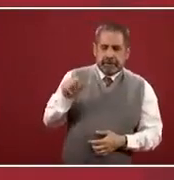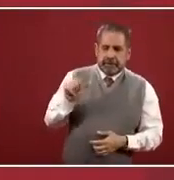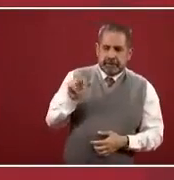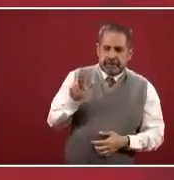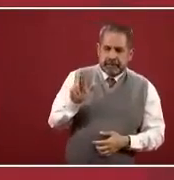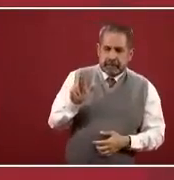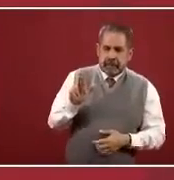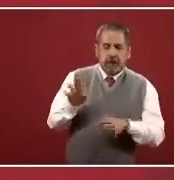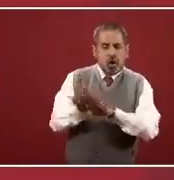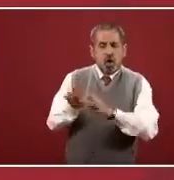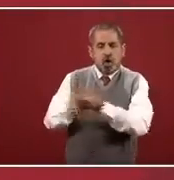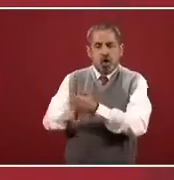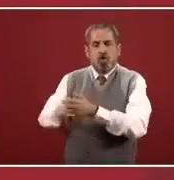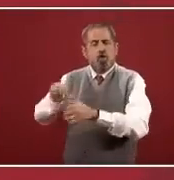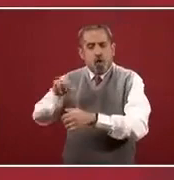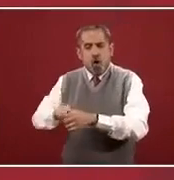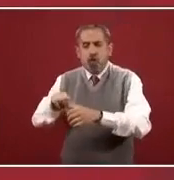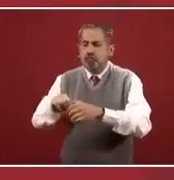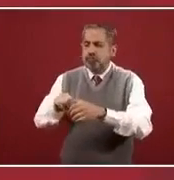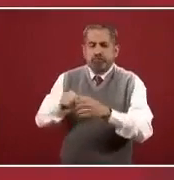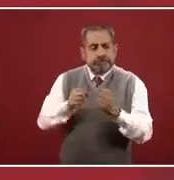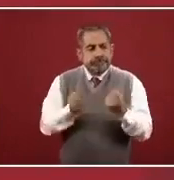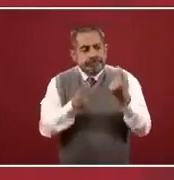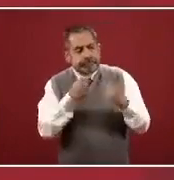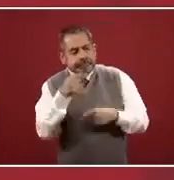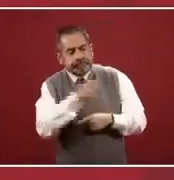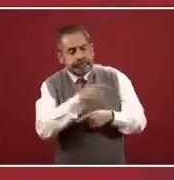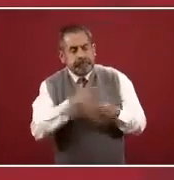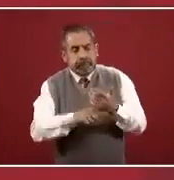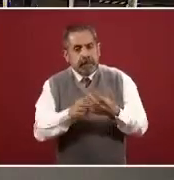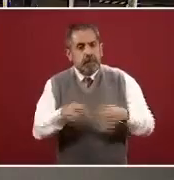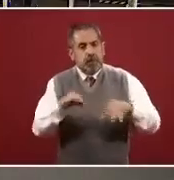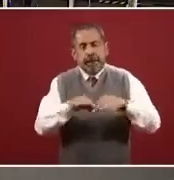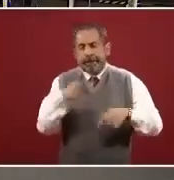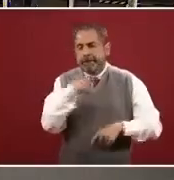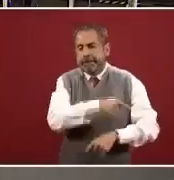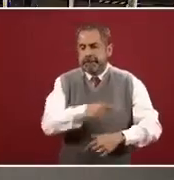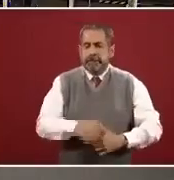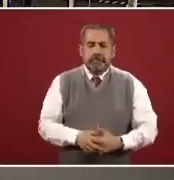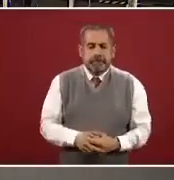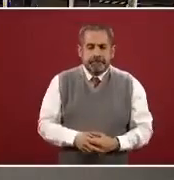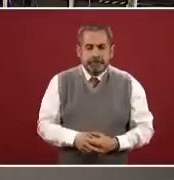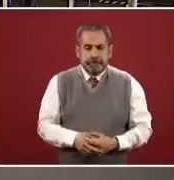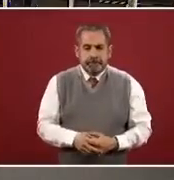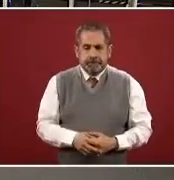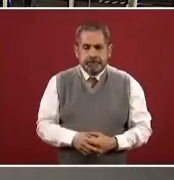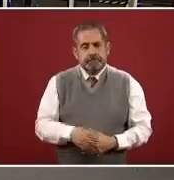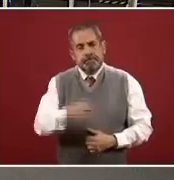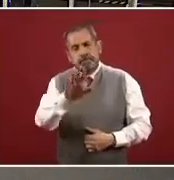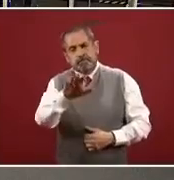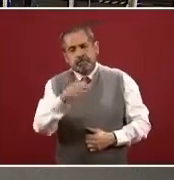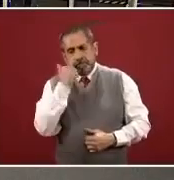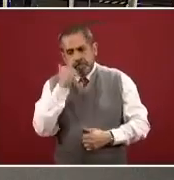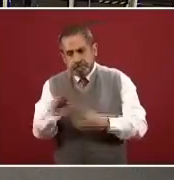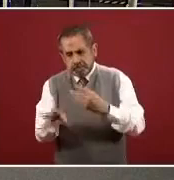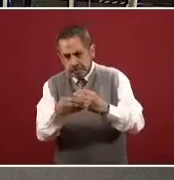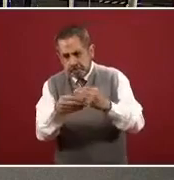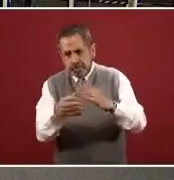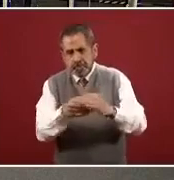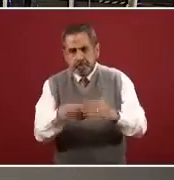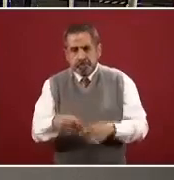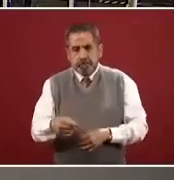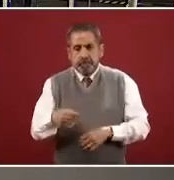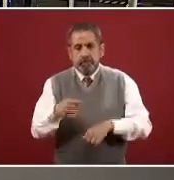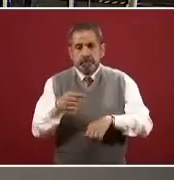el día de hoy tenemos ya una demanda importante. Me gustaría solo complementar que el doctor Jorge